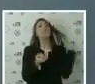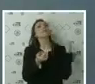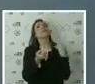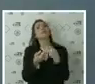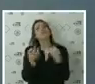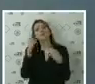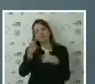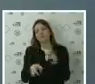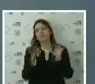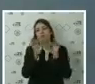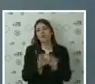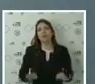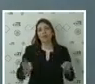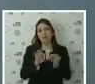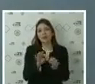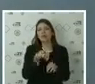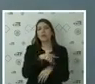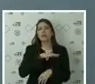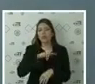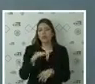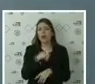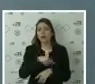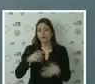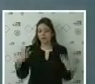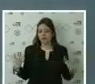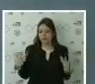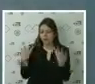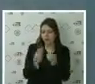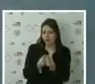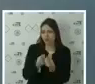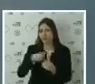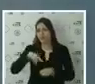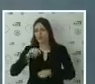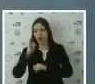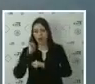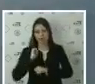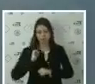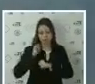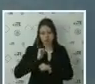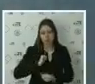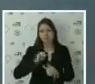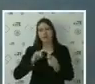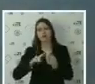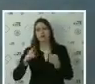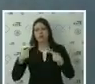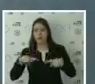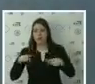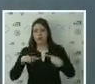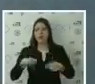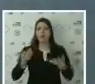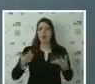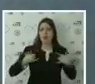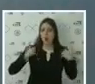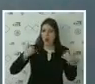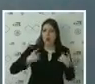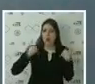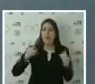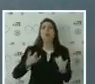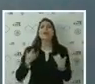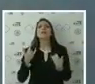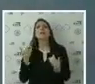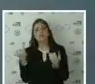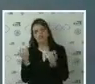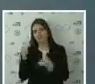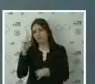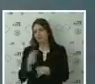que podamos hacer un ejercicio conjunto, las autoridades, la ciudadanía, los jóvenes, y también